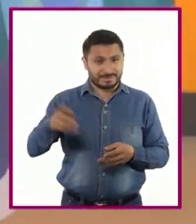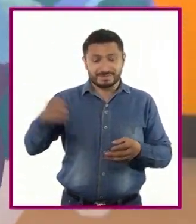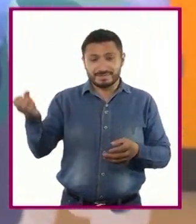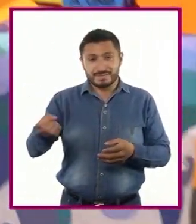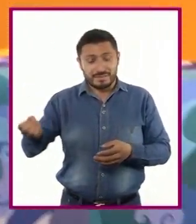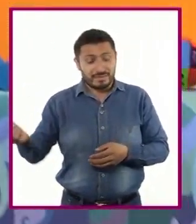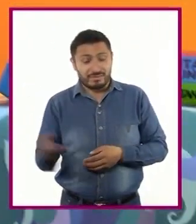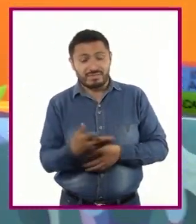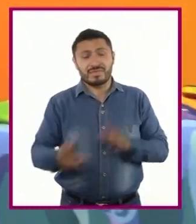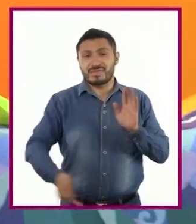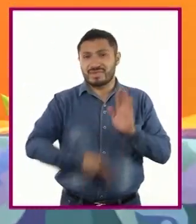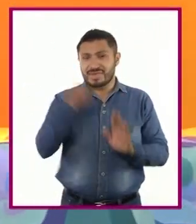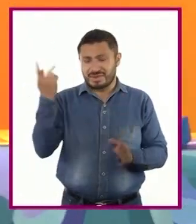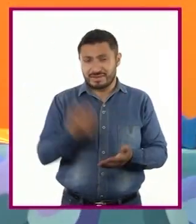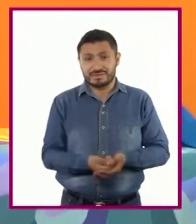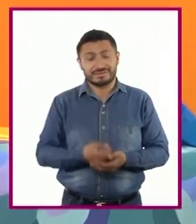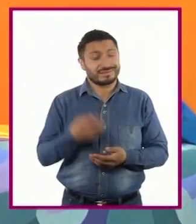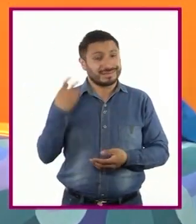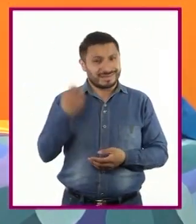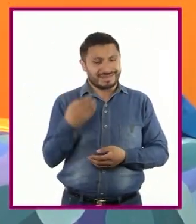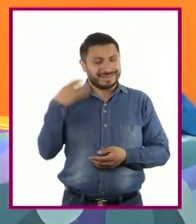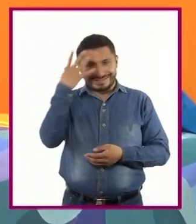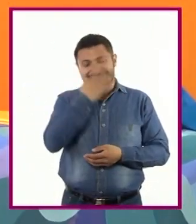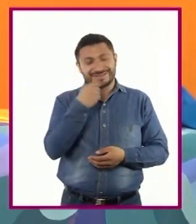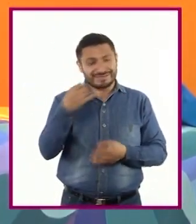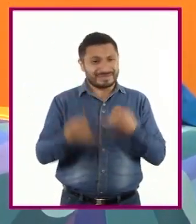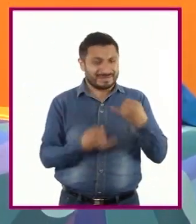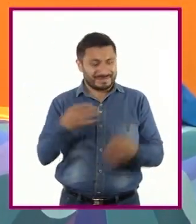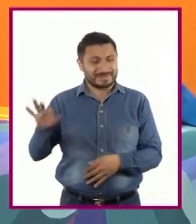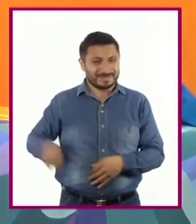otra vez. Esto se está poniendo bueno, ¿vale?